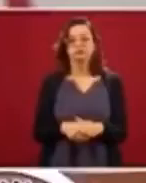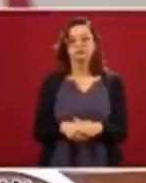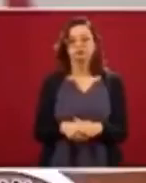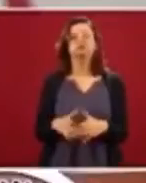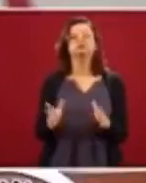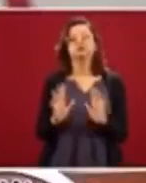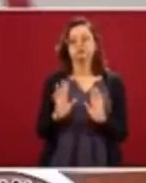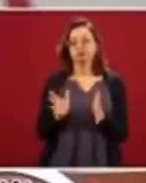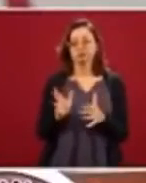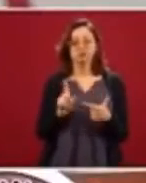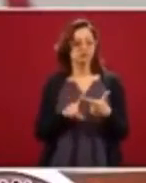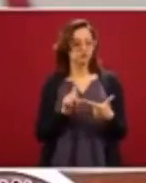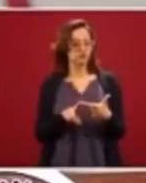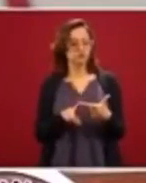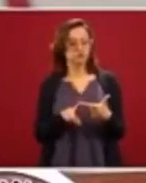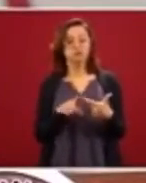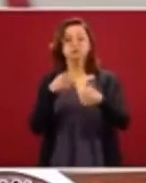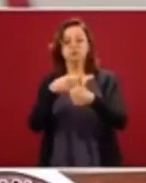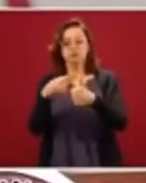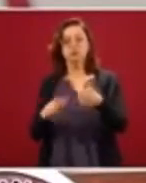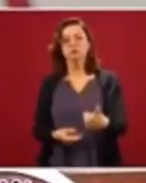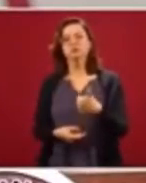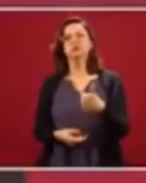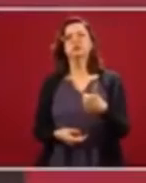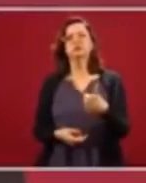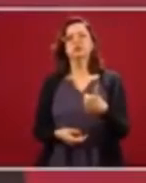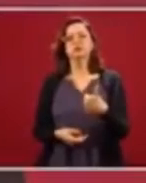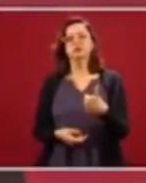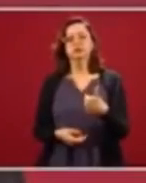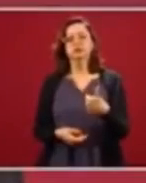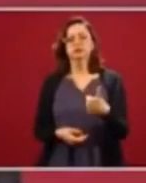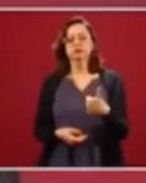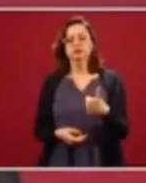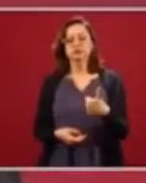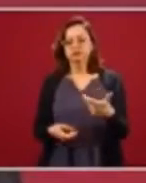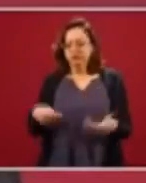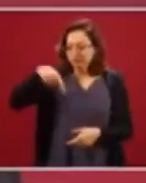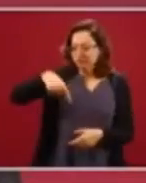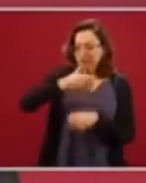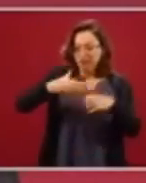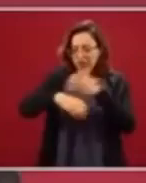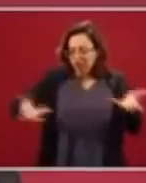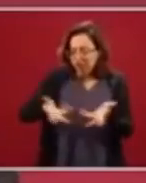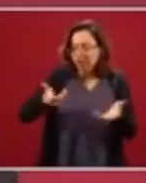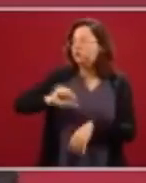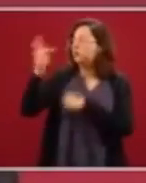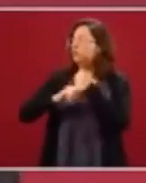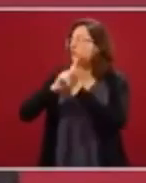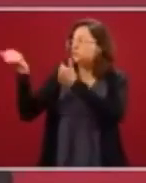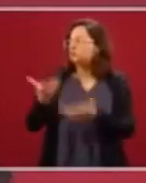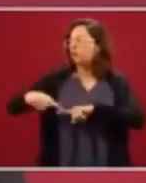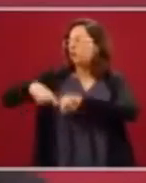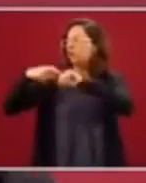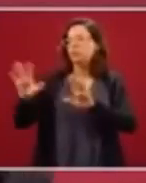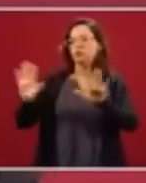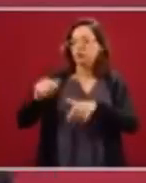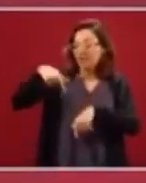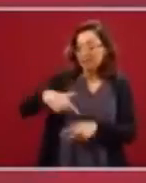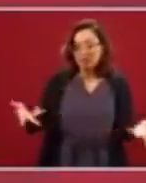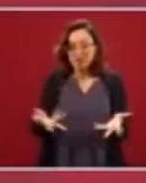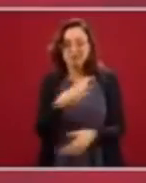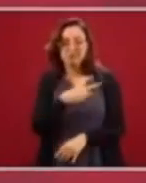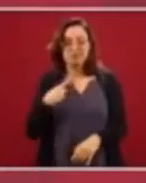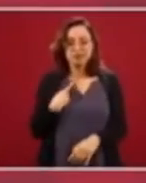básicas. Ya sabemos que tenemos que producir para no ser dependientes, que debemos de